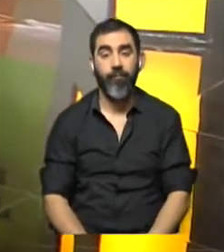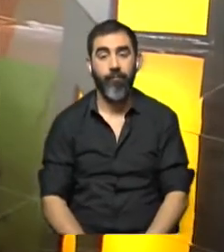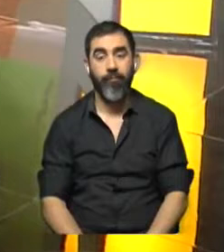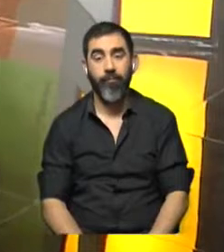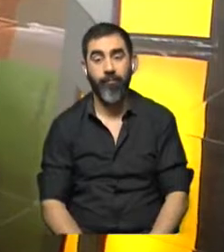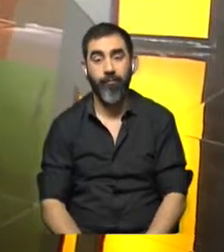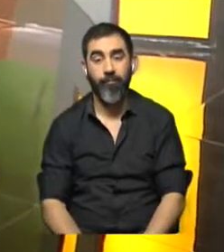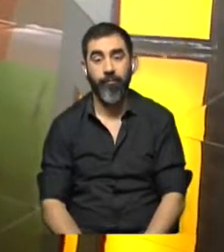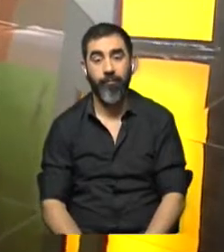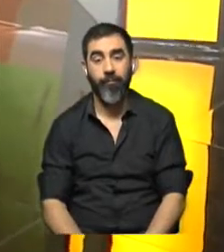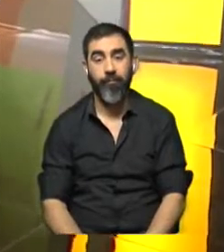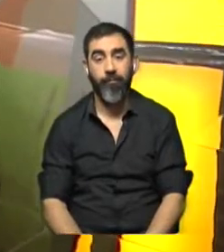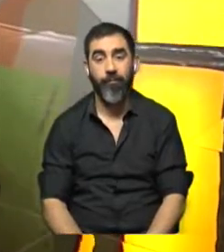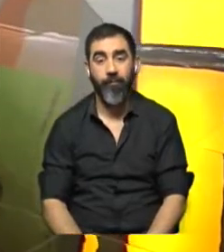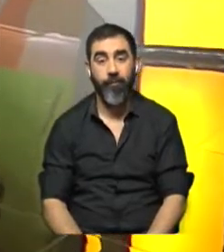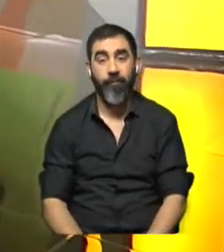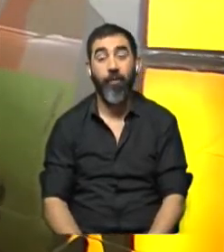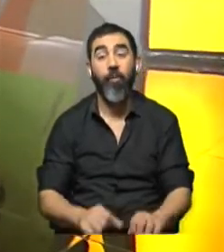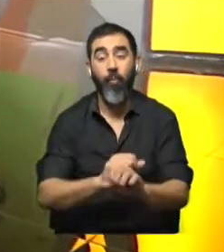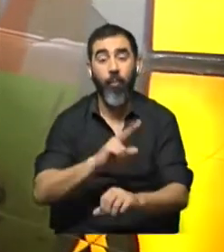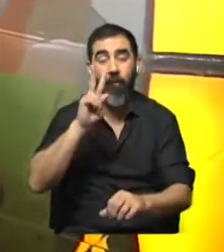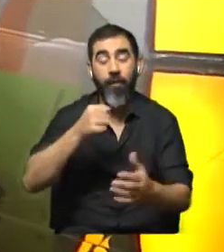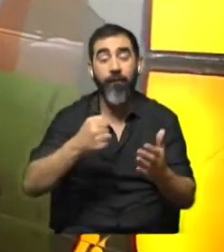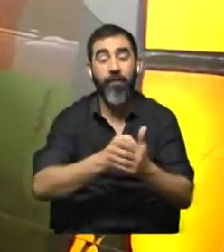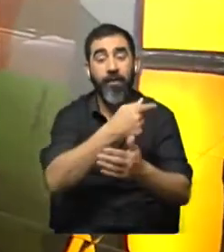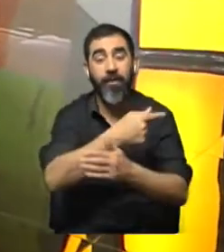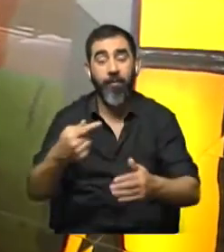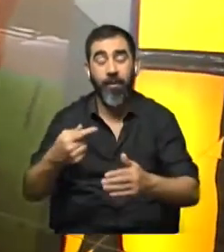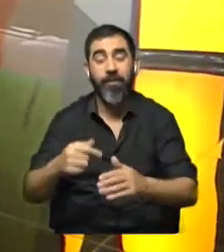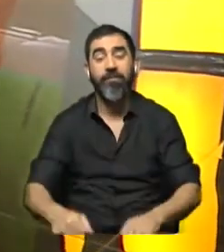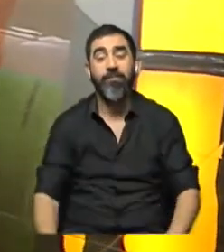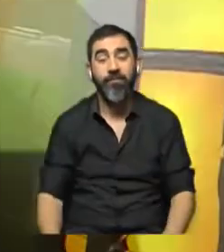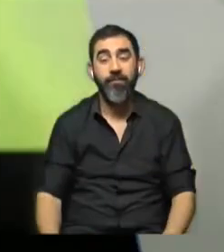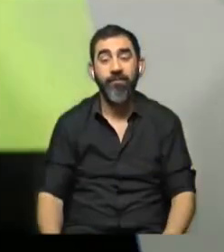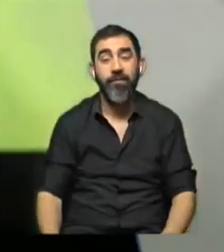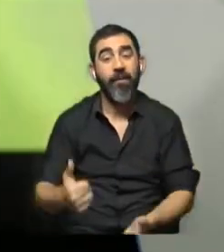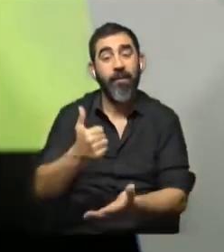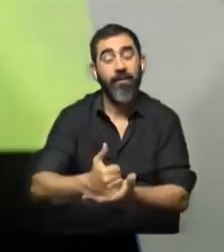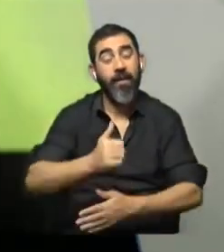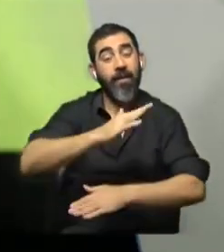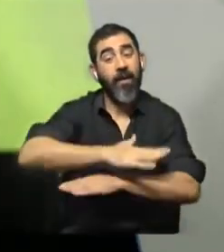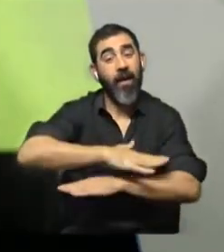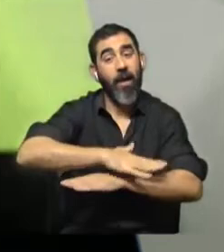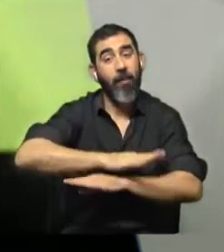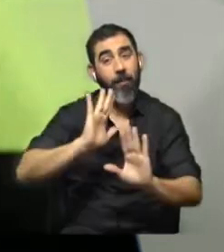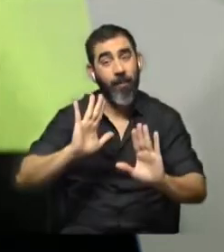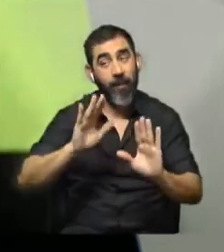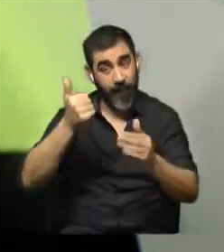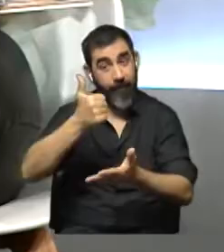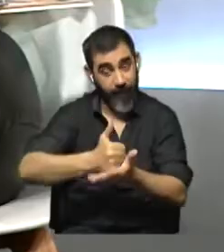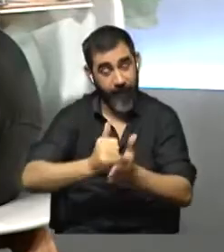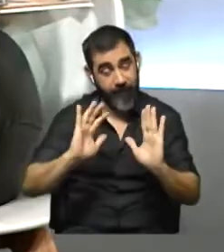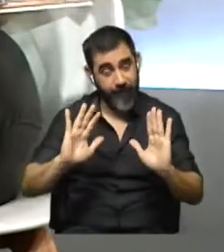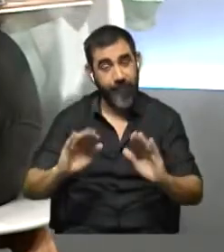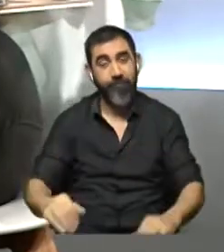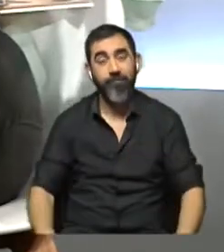Se Lo va podés por- ver el fin de semana. el Estoy camión. Volvió el exactamente lo camioncito, mismo. además. Va a estar el camión, no me garantice. No te ilusiones, no no me te garantice ilusiones. No, el va a